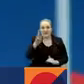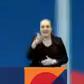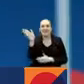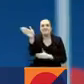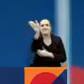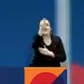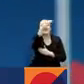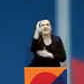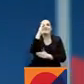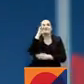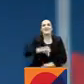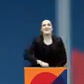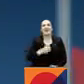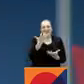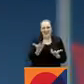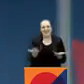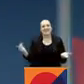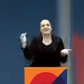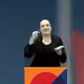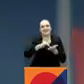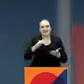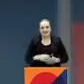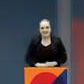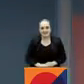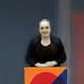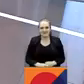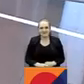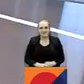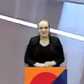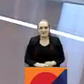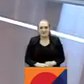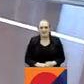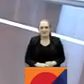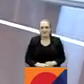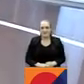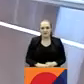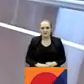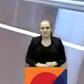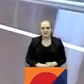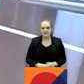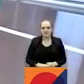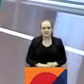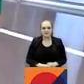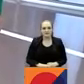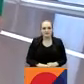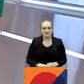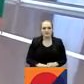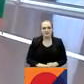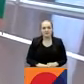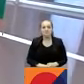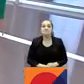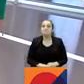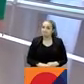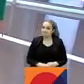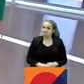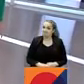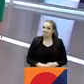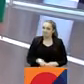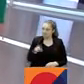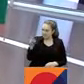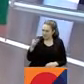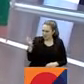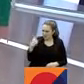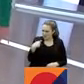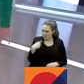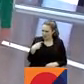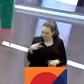la bandera de nuestro país está en lo más alto. José, usted me tiene una pregunta por ahí, hágamela al aire, sí, que